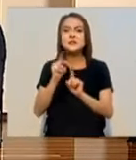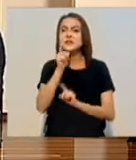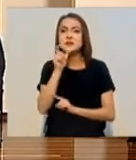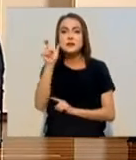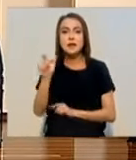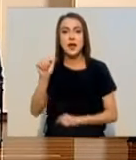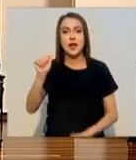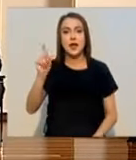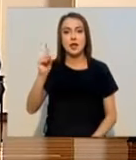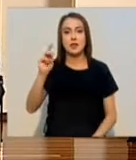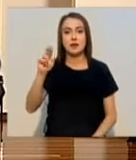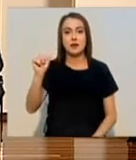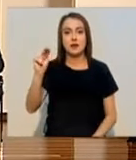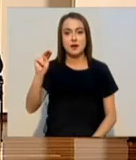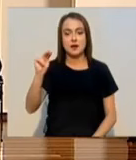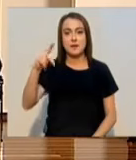de